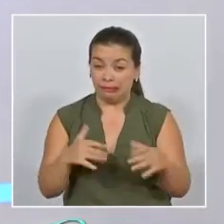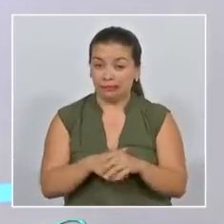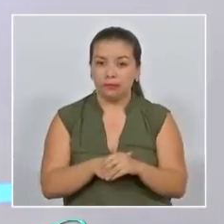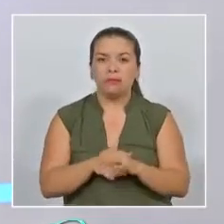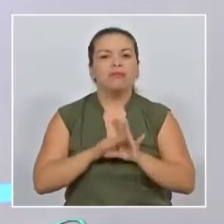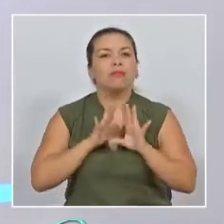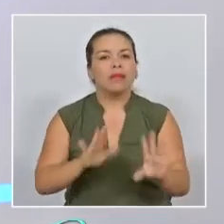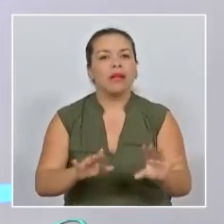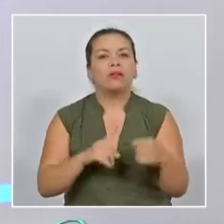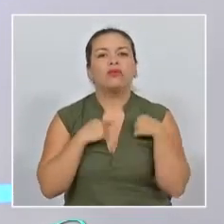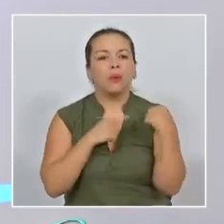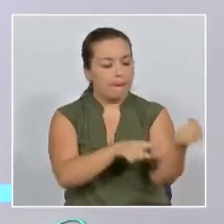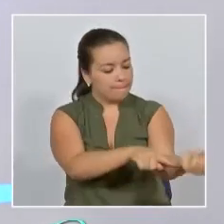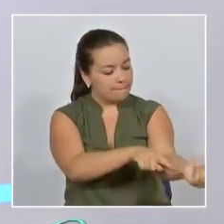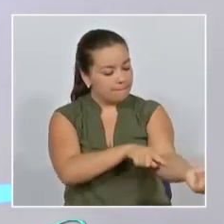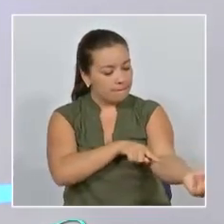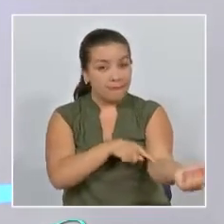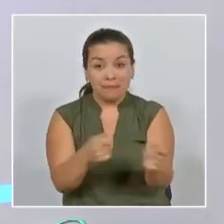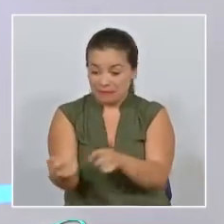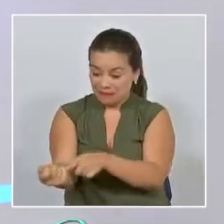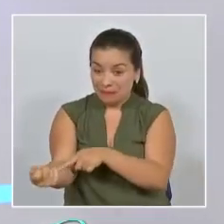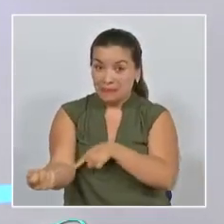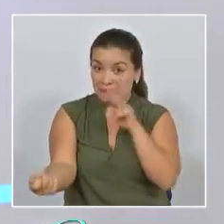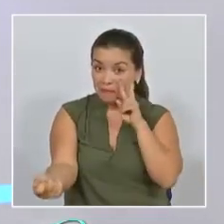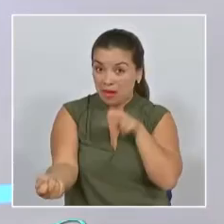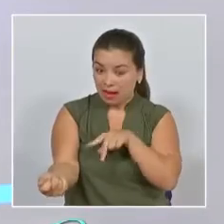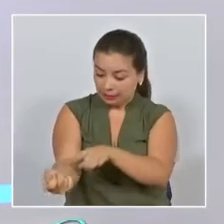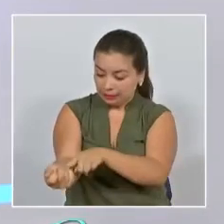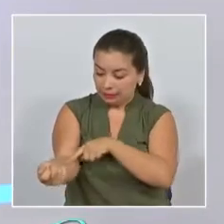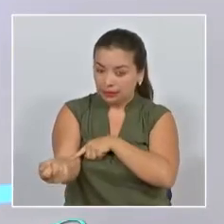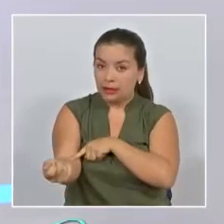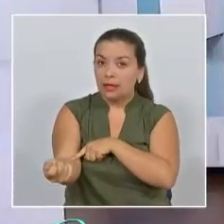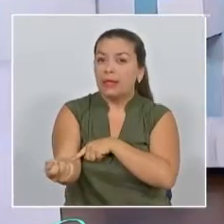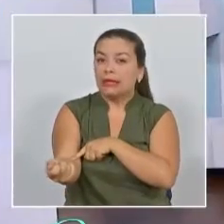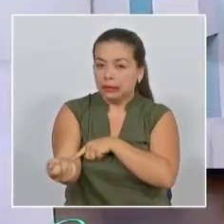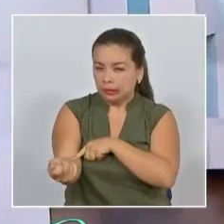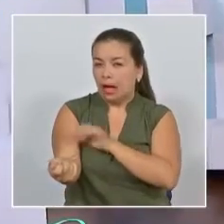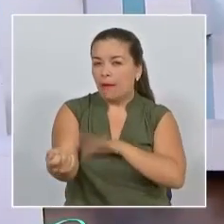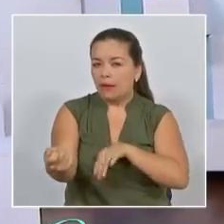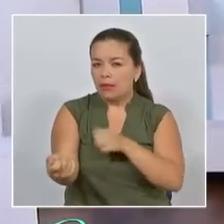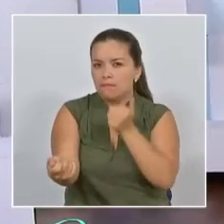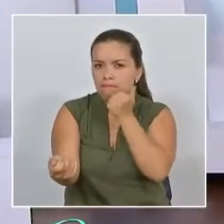esas mangueras se van endureciendo. Entonces, esta tiene que ser más duro